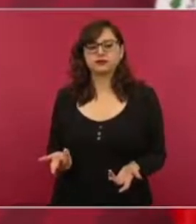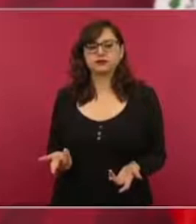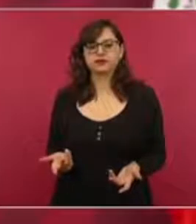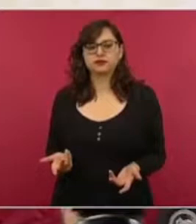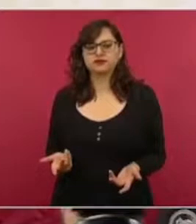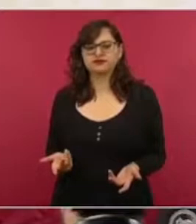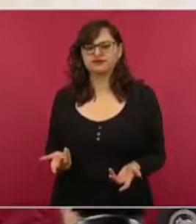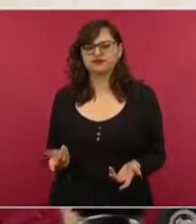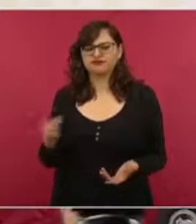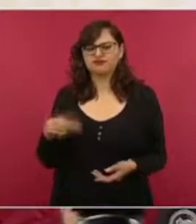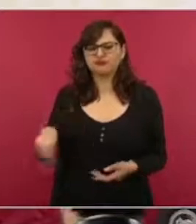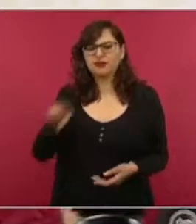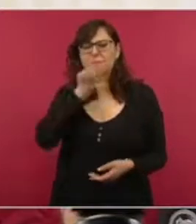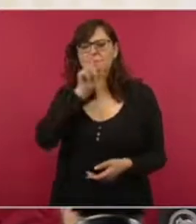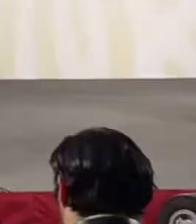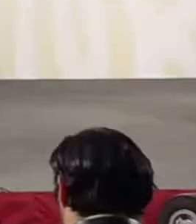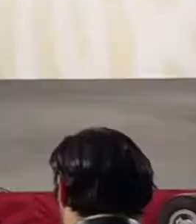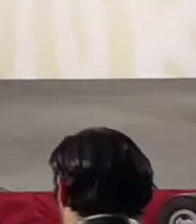por qué mintieron,